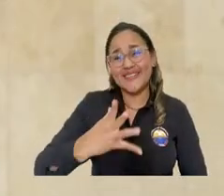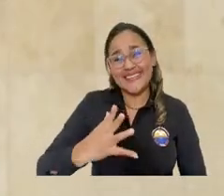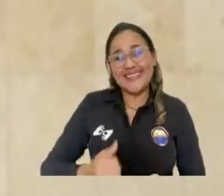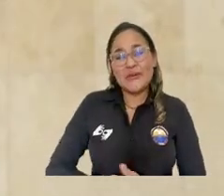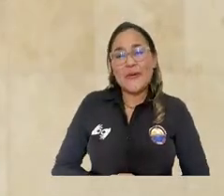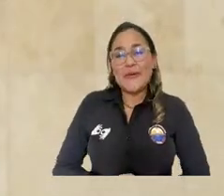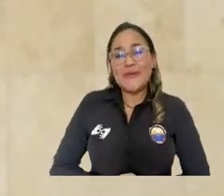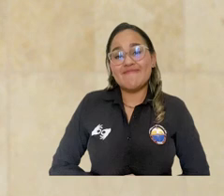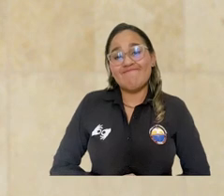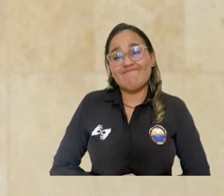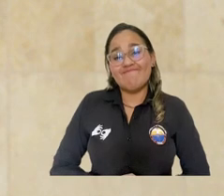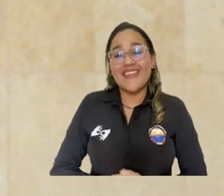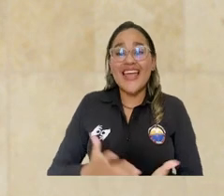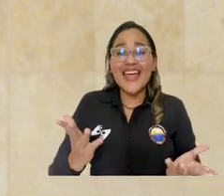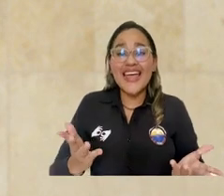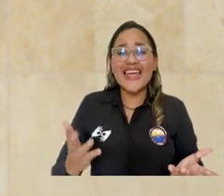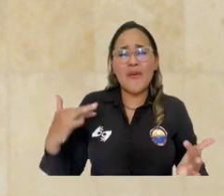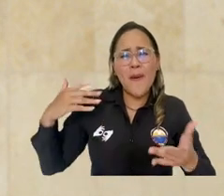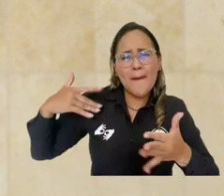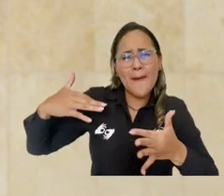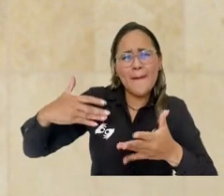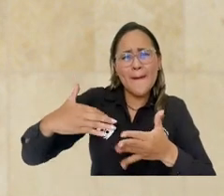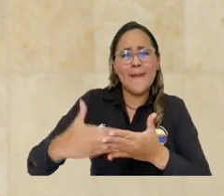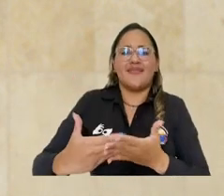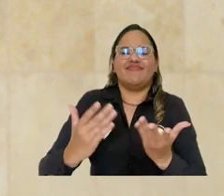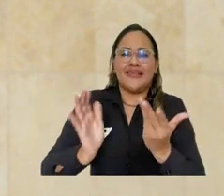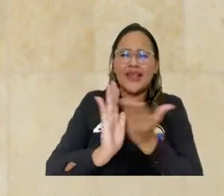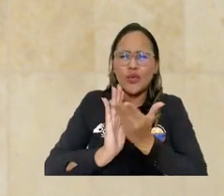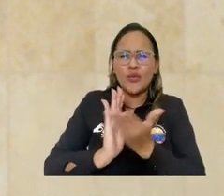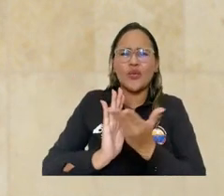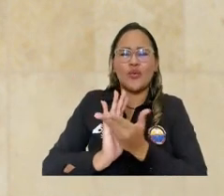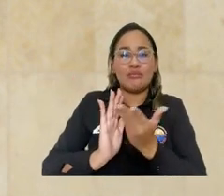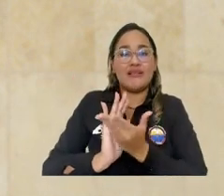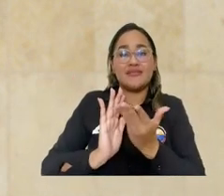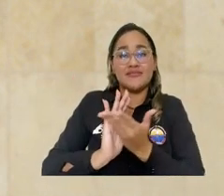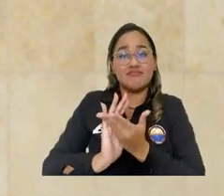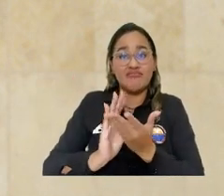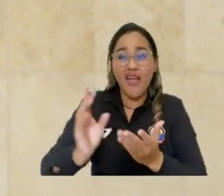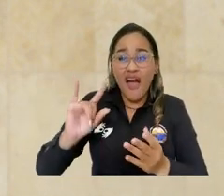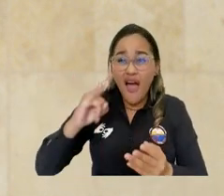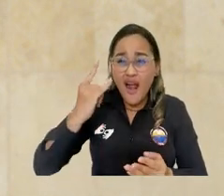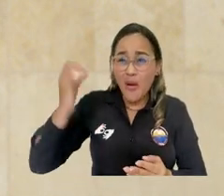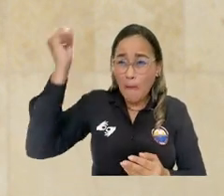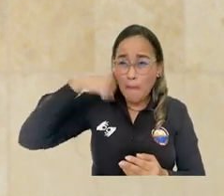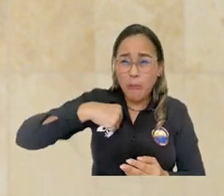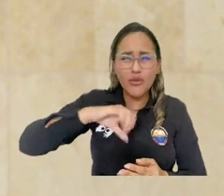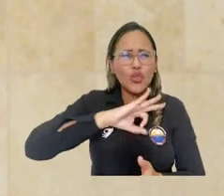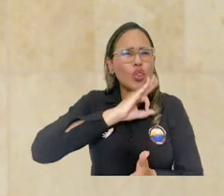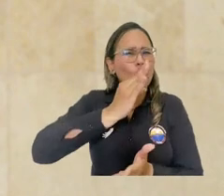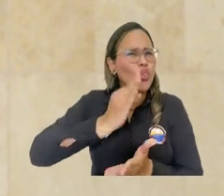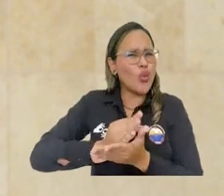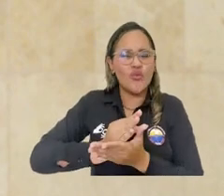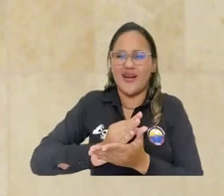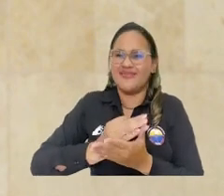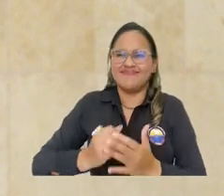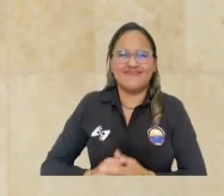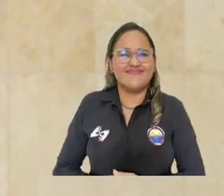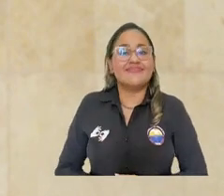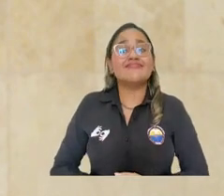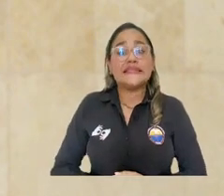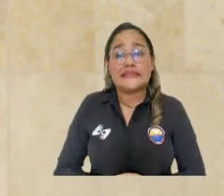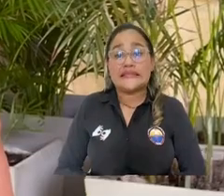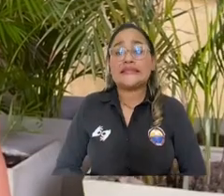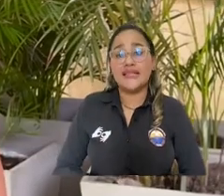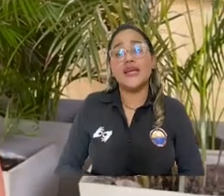fue muy bonito porque ellos durante toda la carrera puedo decir que no nos dejaron solos en ningún